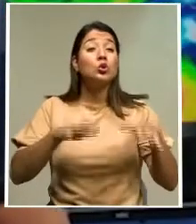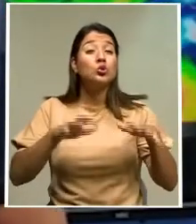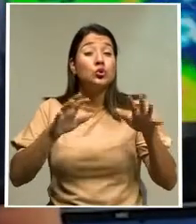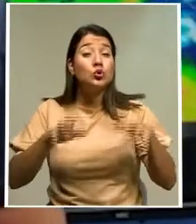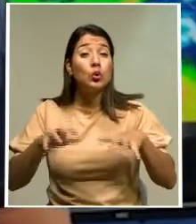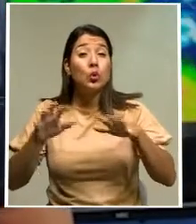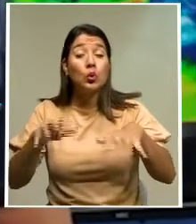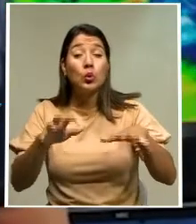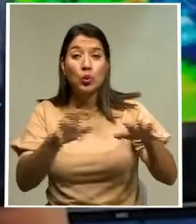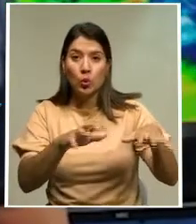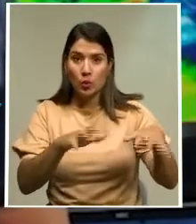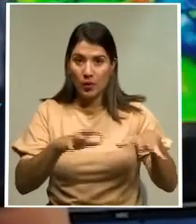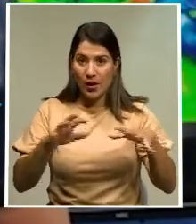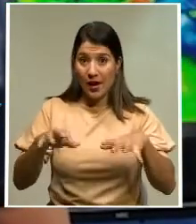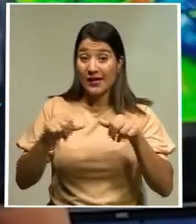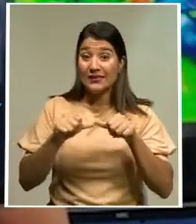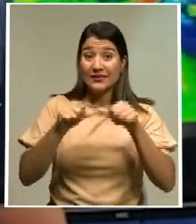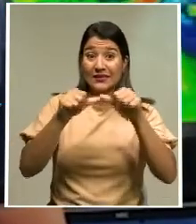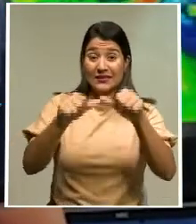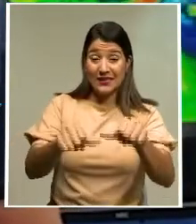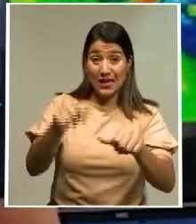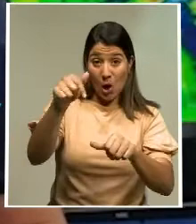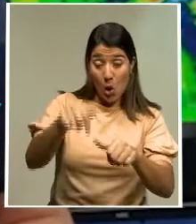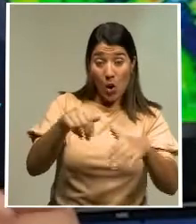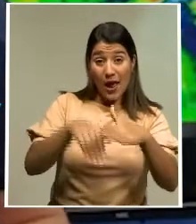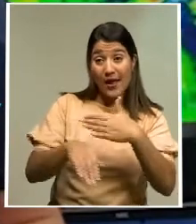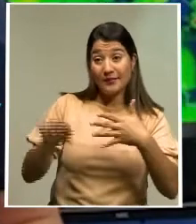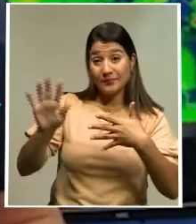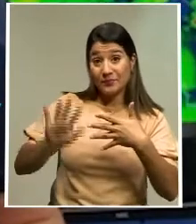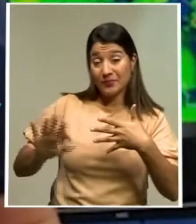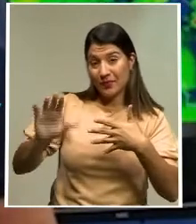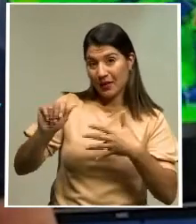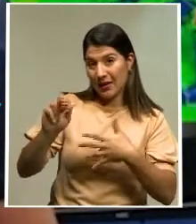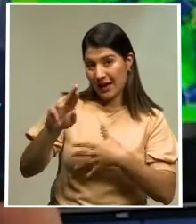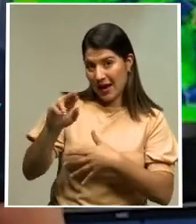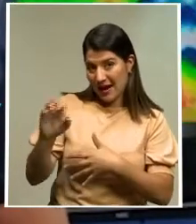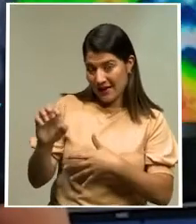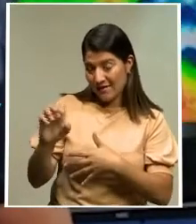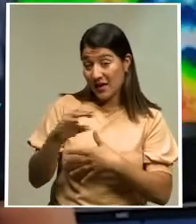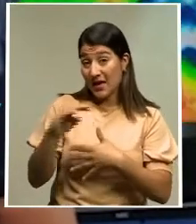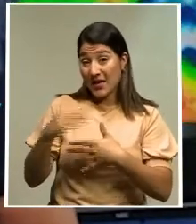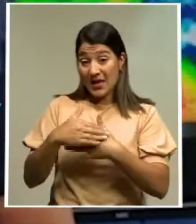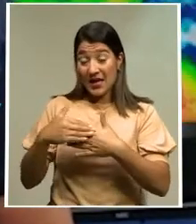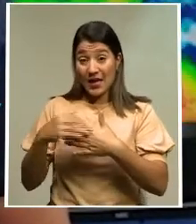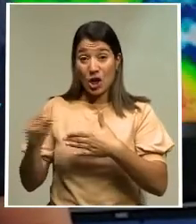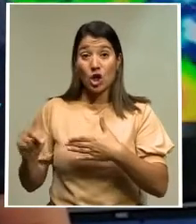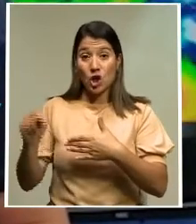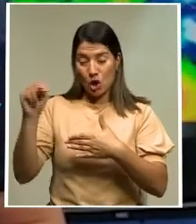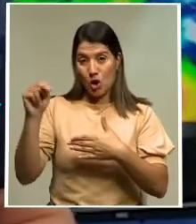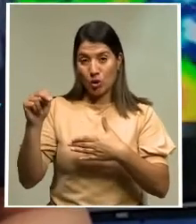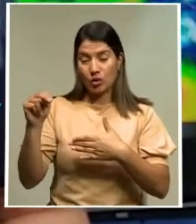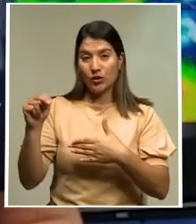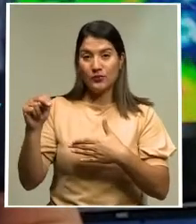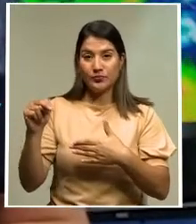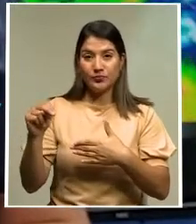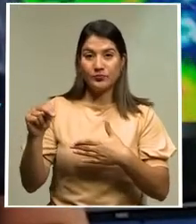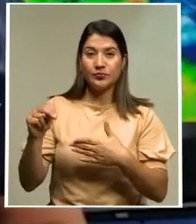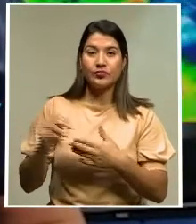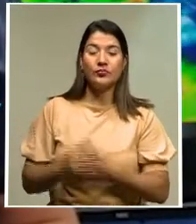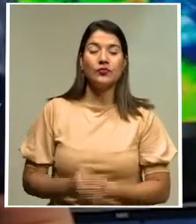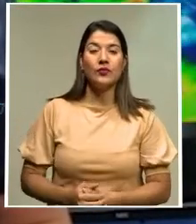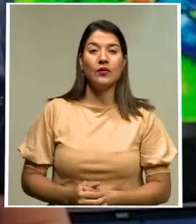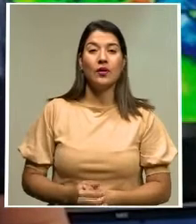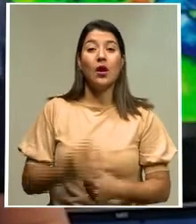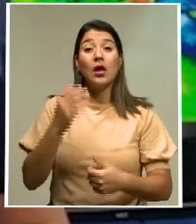variable se mantendrán a lo largo del día en la región del Caribe y la zona norte, con la actividad más intensa concentrándose en la cercanía de las